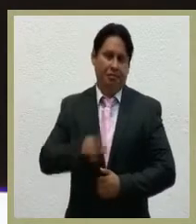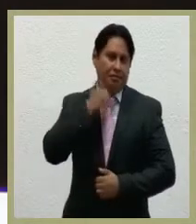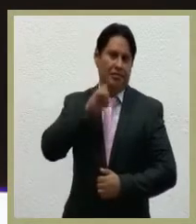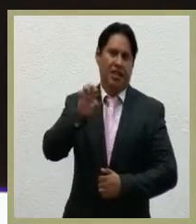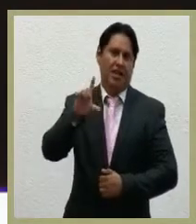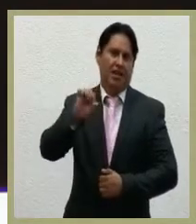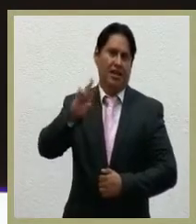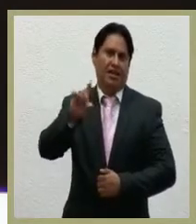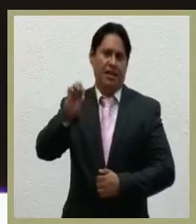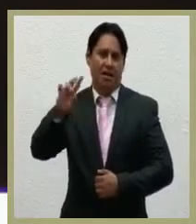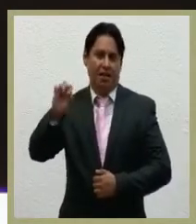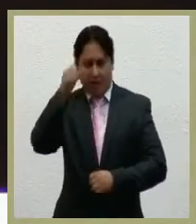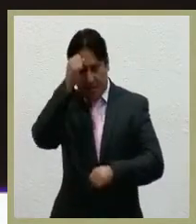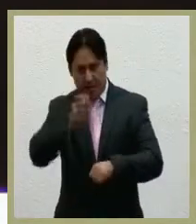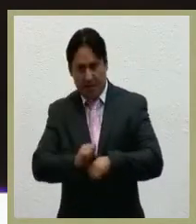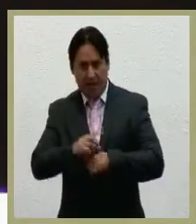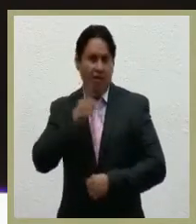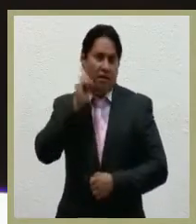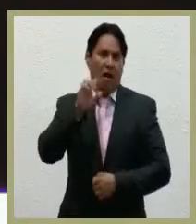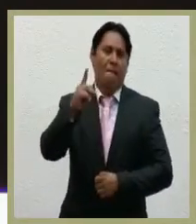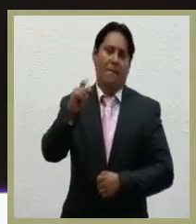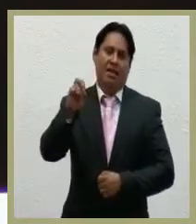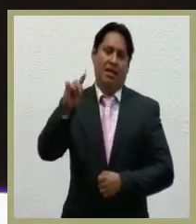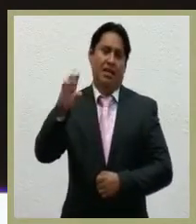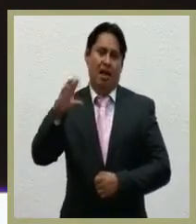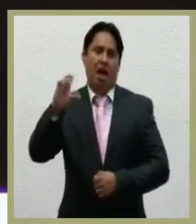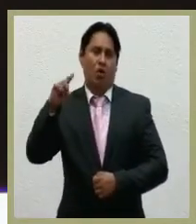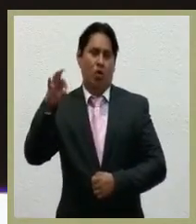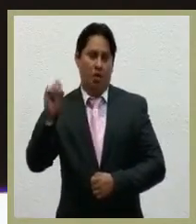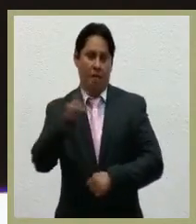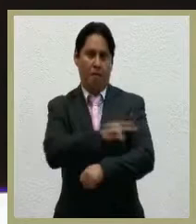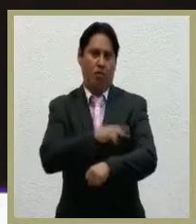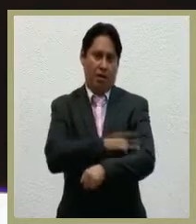Escobedo Morales, secretaria. Diputada Patricia del Carmen Conde Ruiz, vocal.